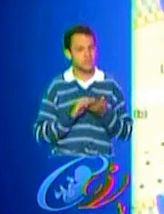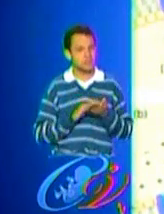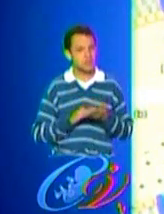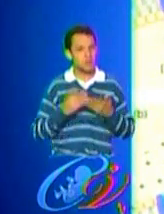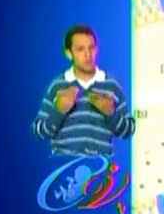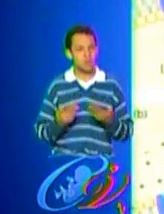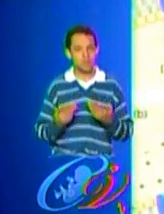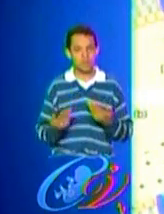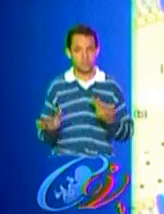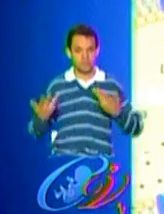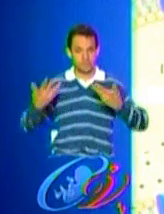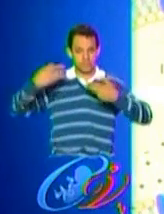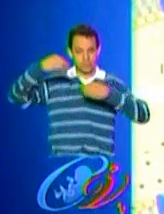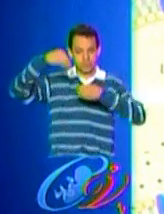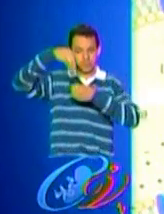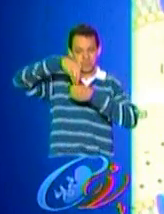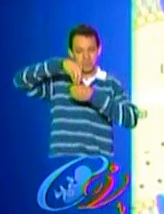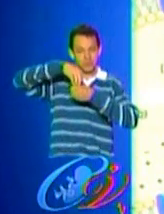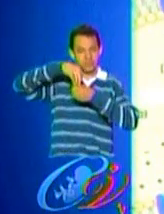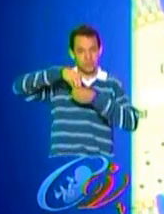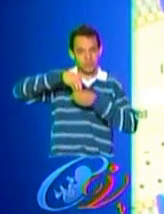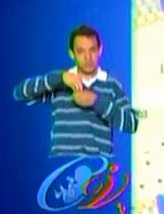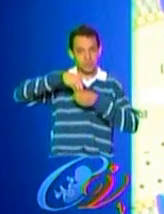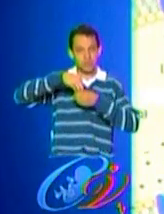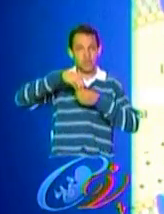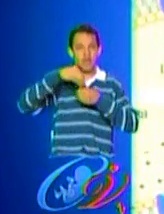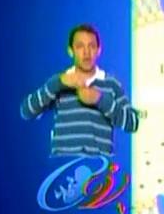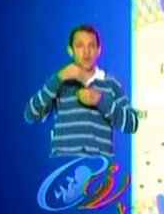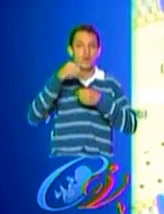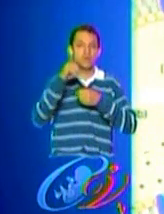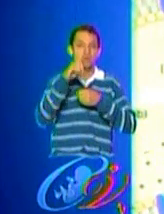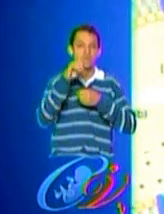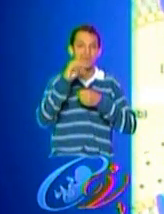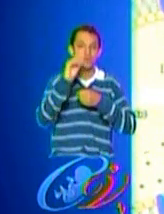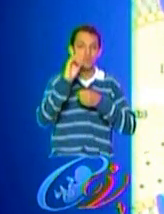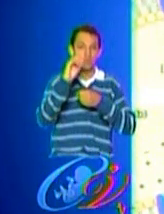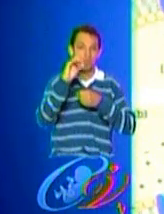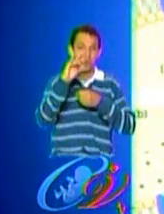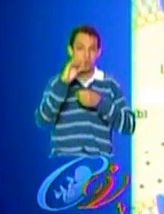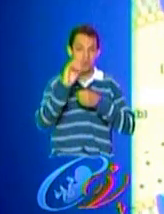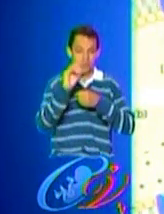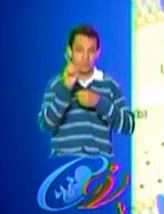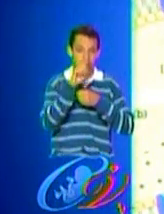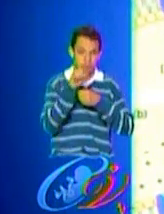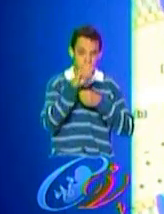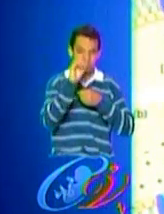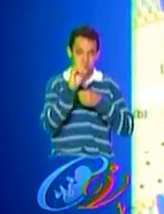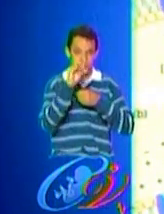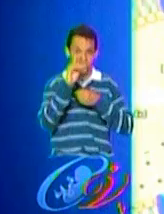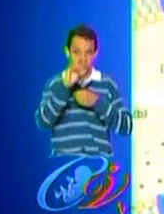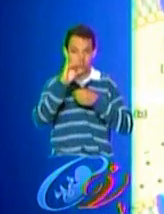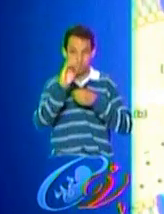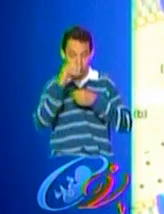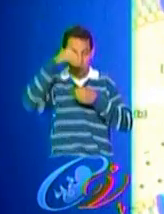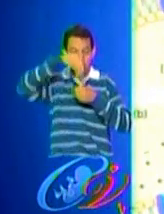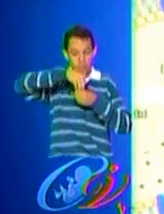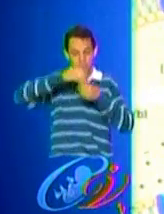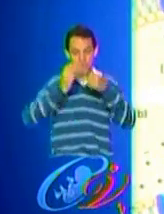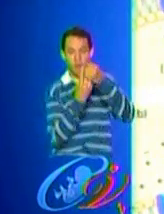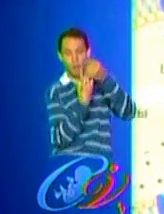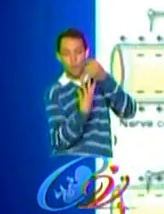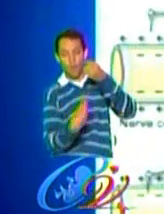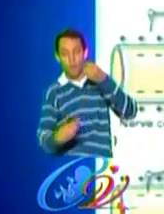el sodio y al salir el potasio y al cambiar, como decir, estos electrolitos dentro de la célula